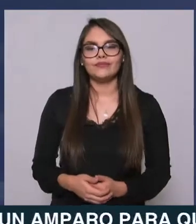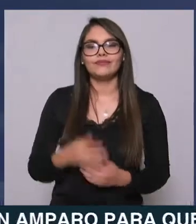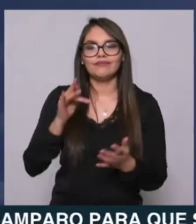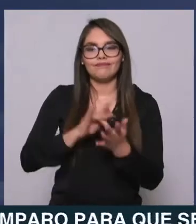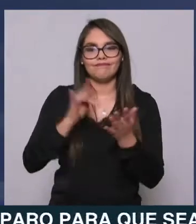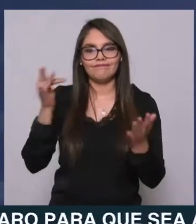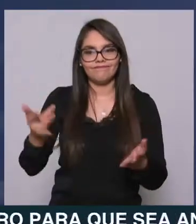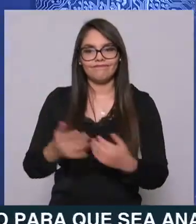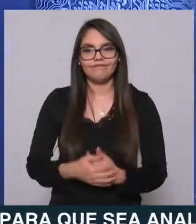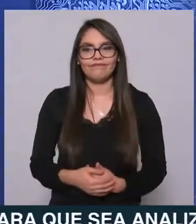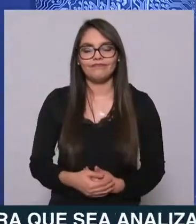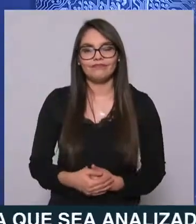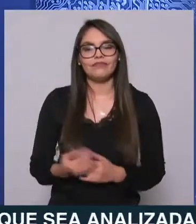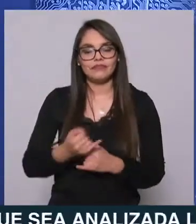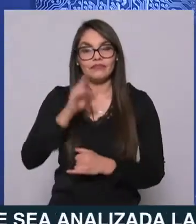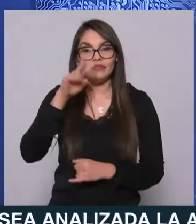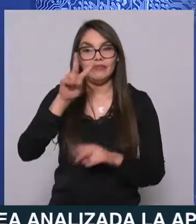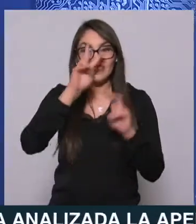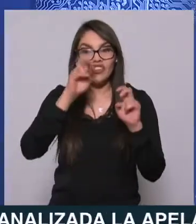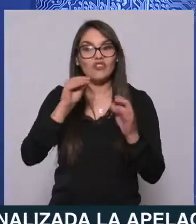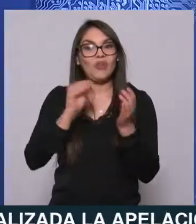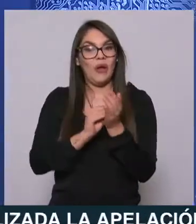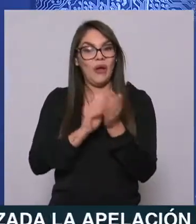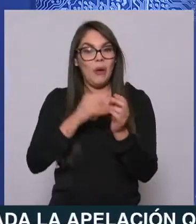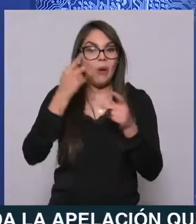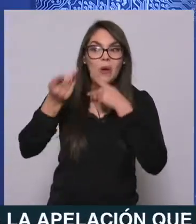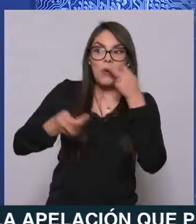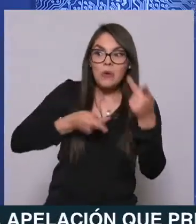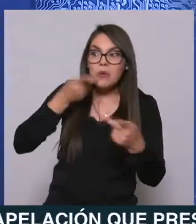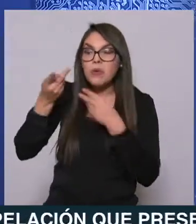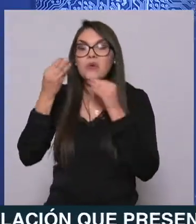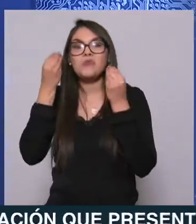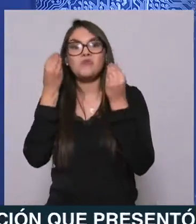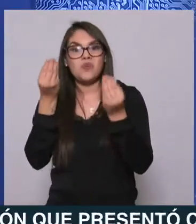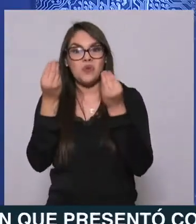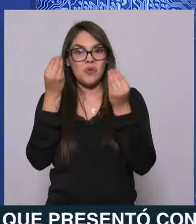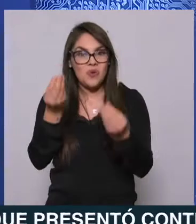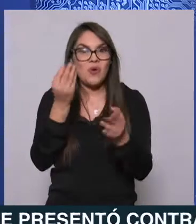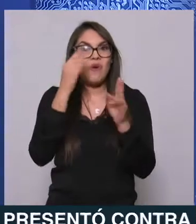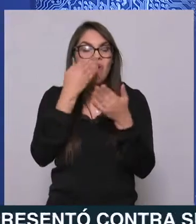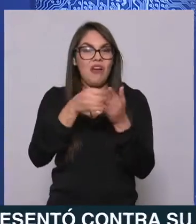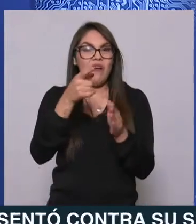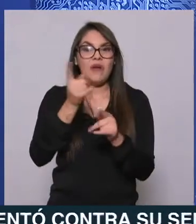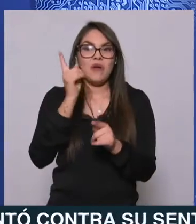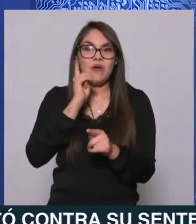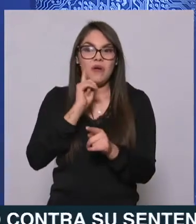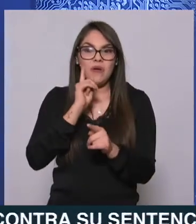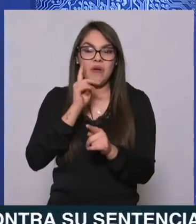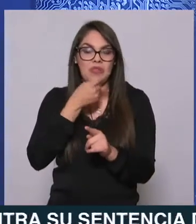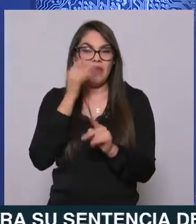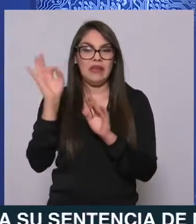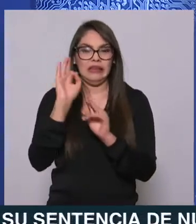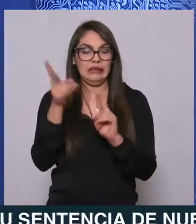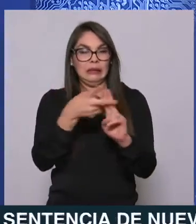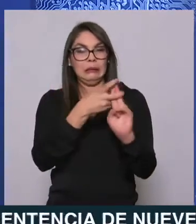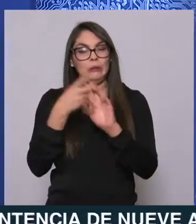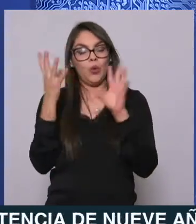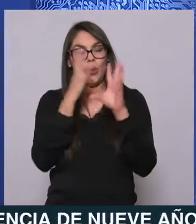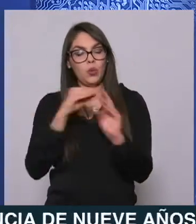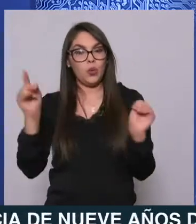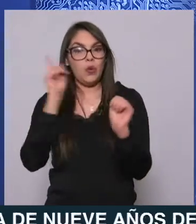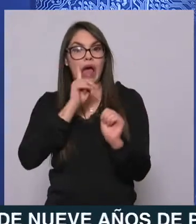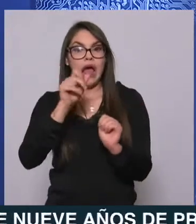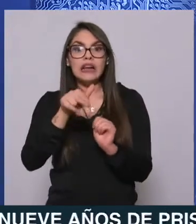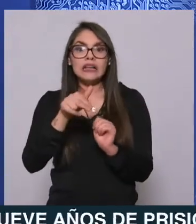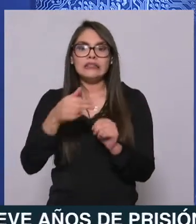espacio. Pues vaya, el tema sigue en la mesa, continúa esta situación, por lo que provocó la presunta desaparición de Karen, que